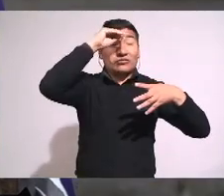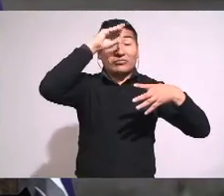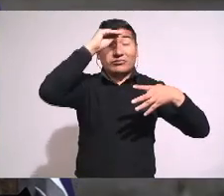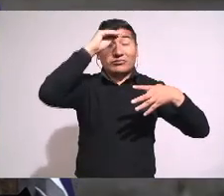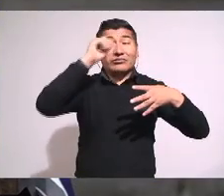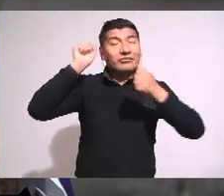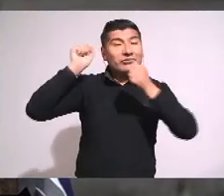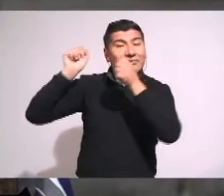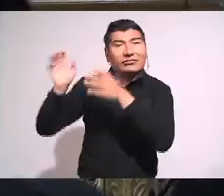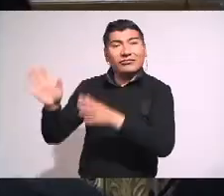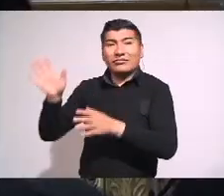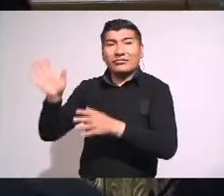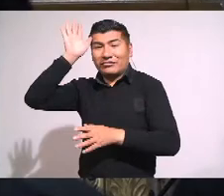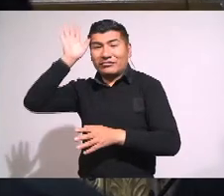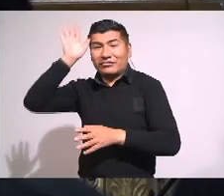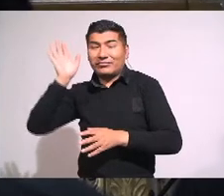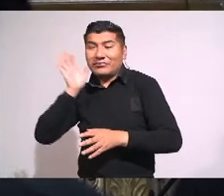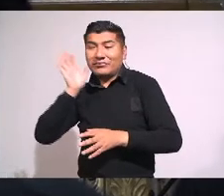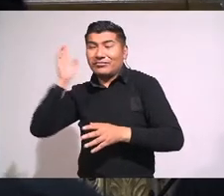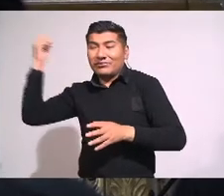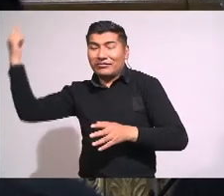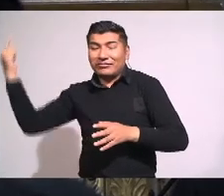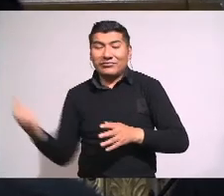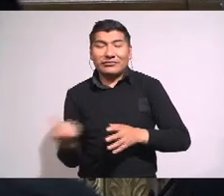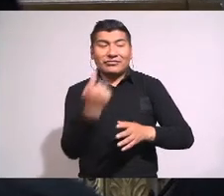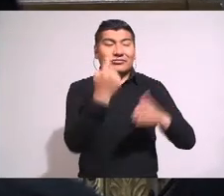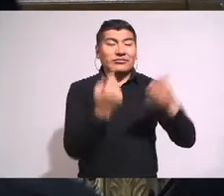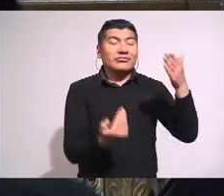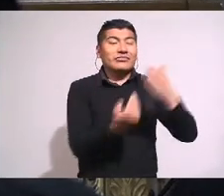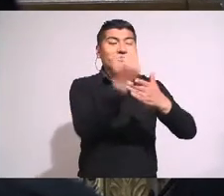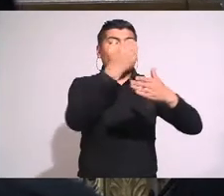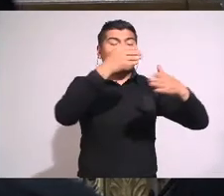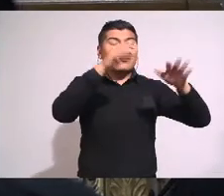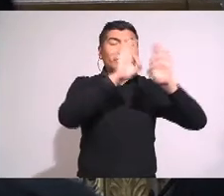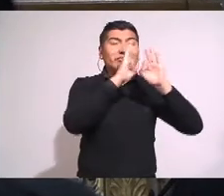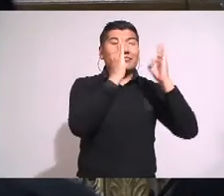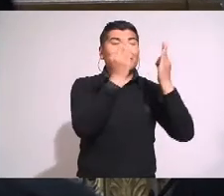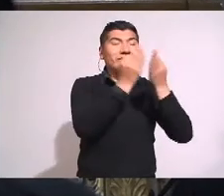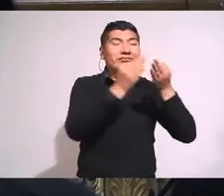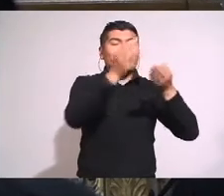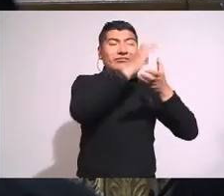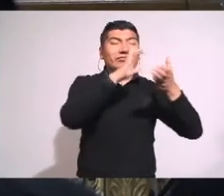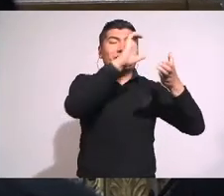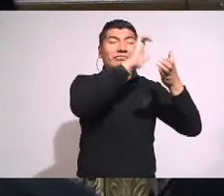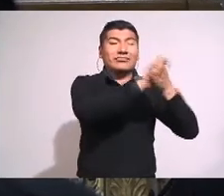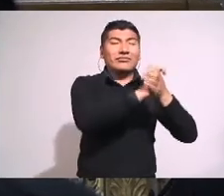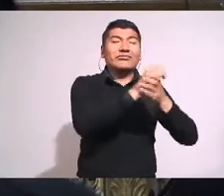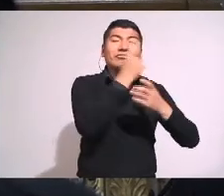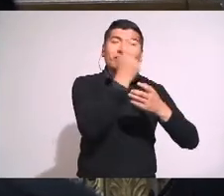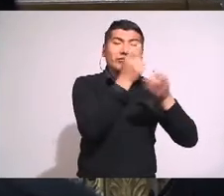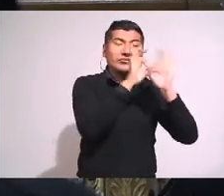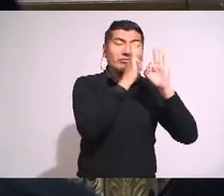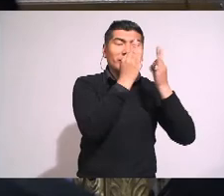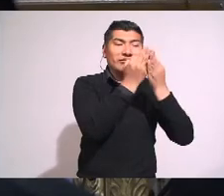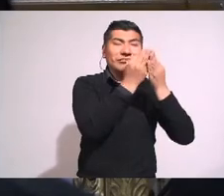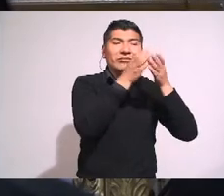su padre y a su madre para unirse a la mujer y hacerse una sola carne.